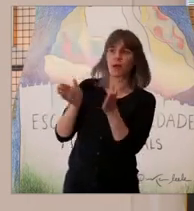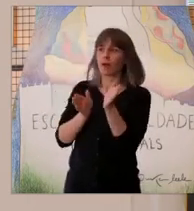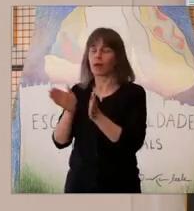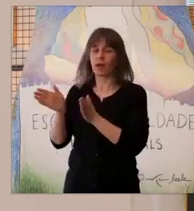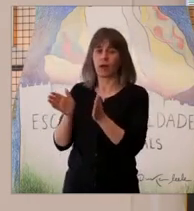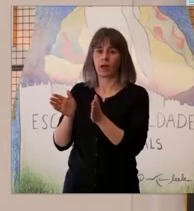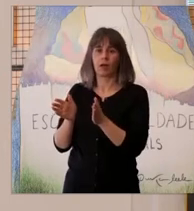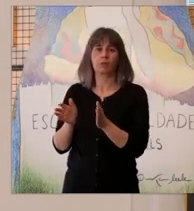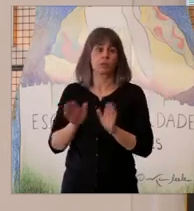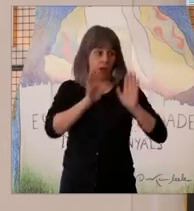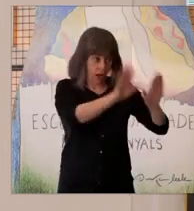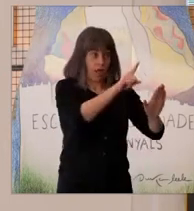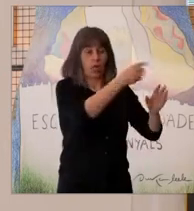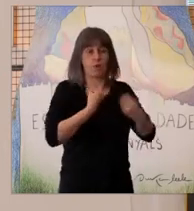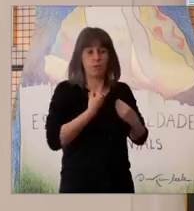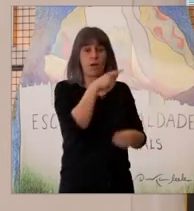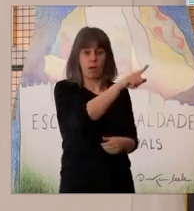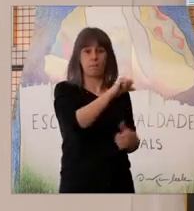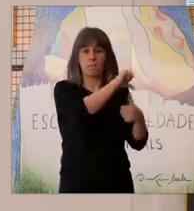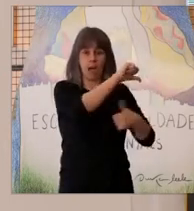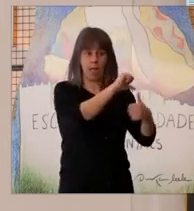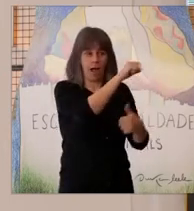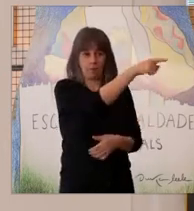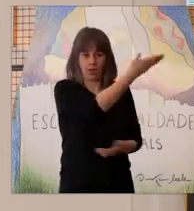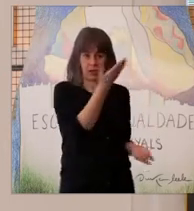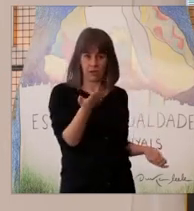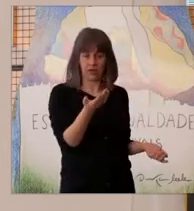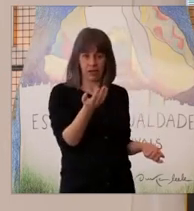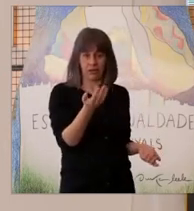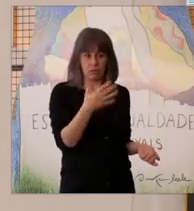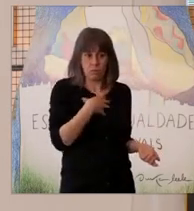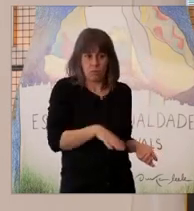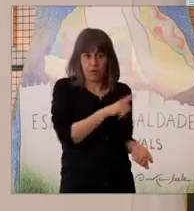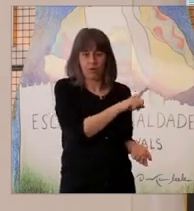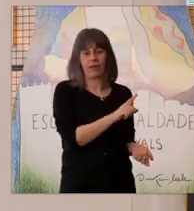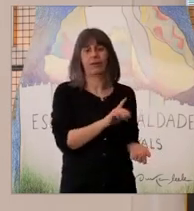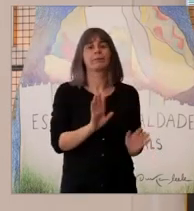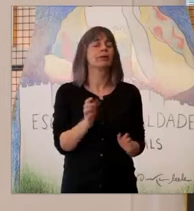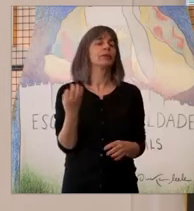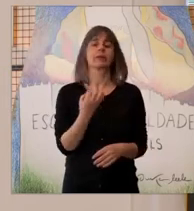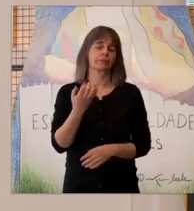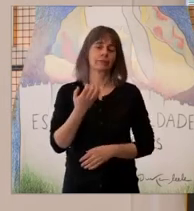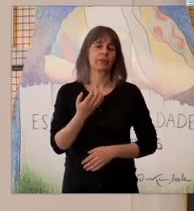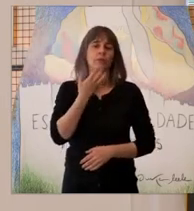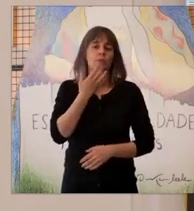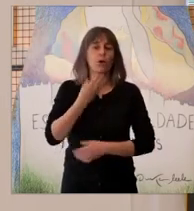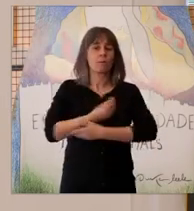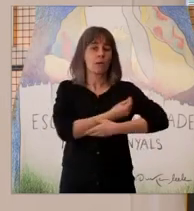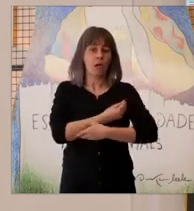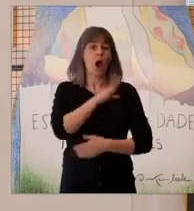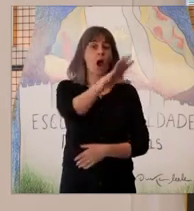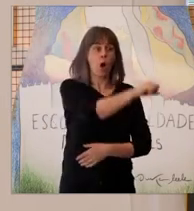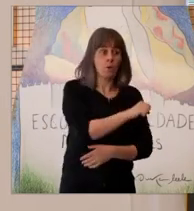porque seguro que han Obregón se puede quedar a vivir en Miami Ana se puede quedar a vivir donde quieras ejemplarización tú si te compras un niño no